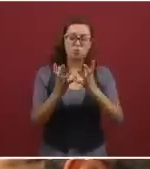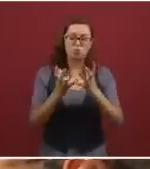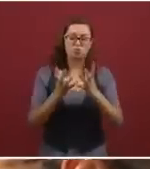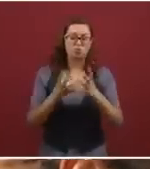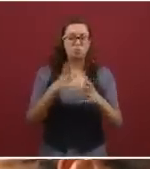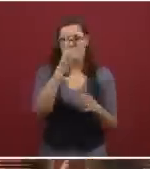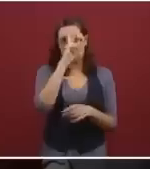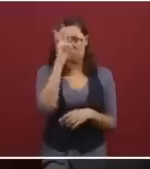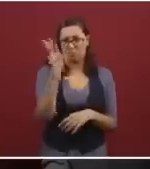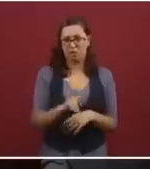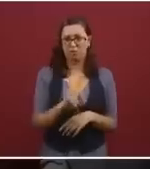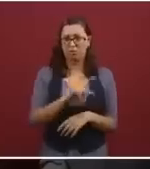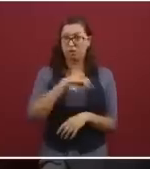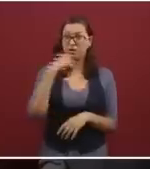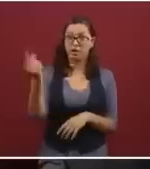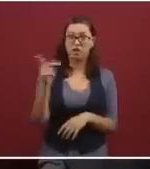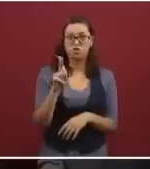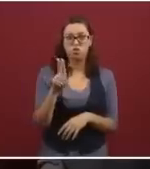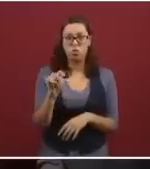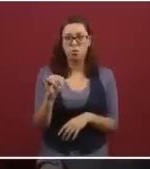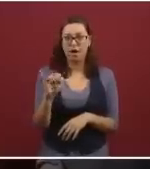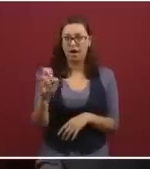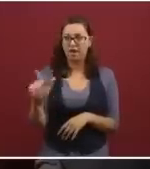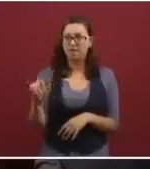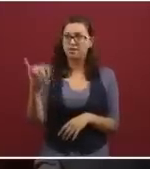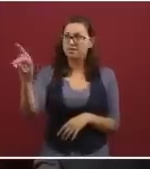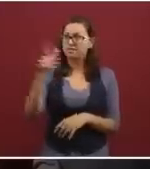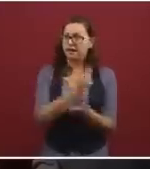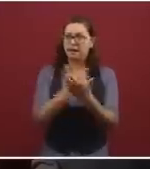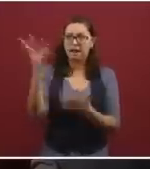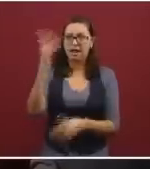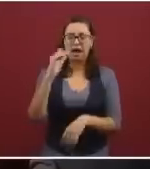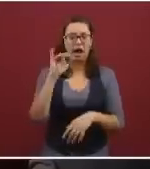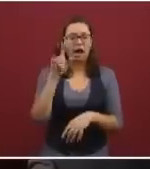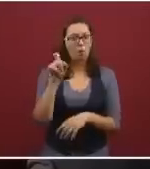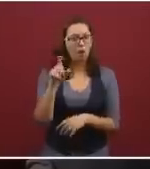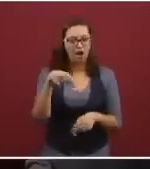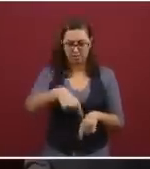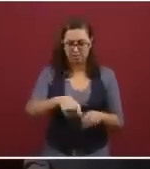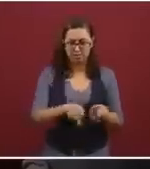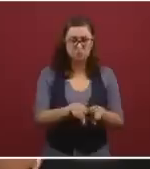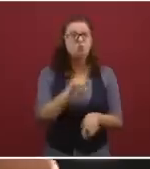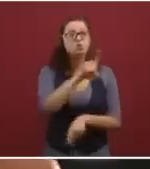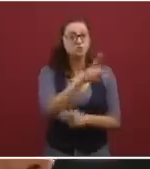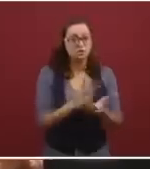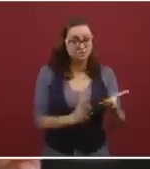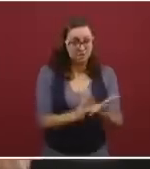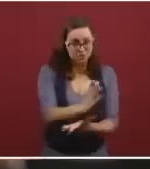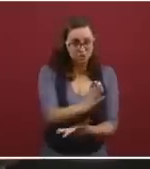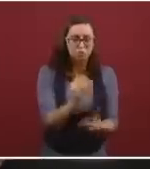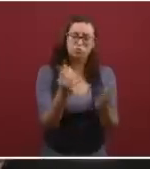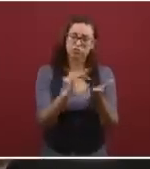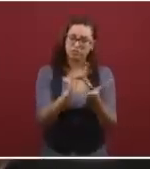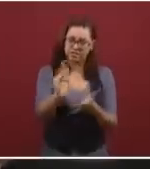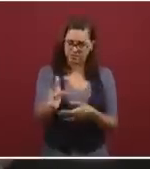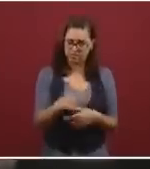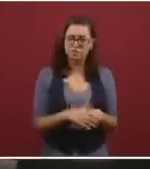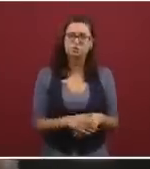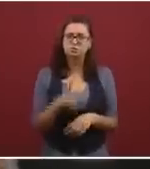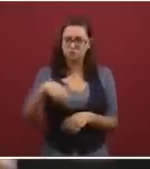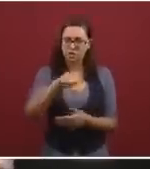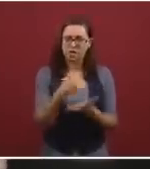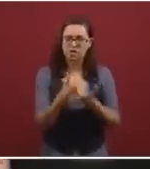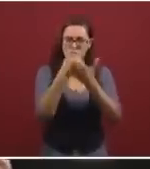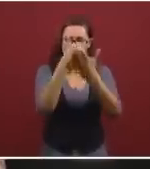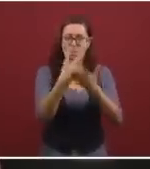Dubái, que no hay agua. Pero lo que ahorita está urgiendo a muchas familias es que les están cortando el suministro de agua.